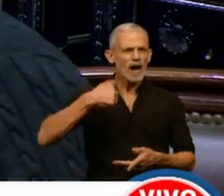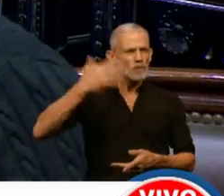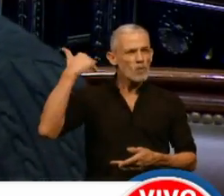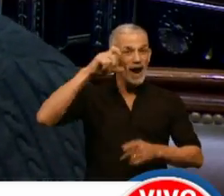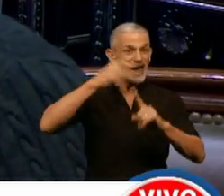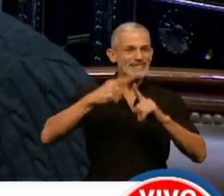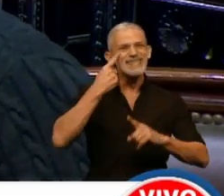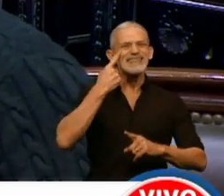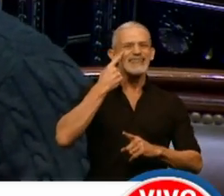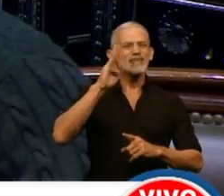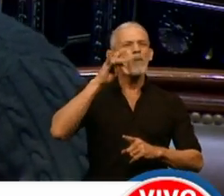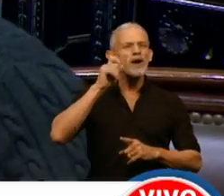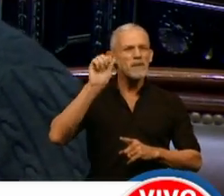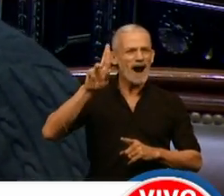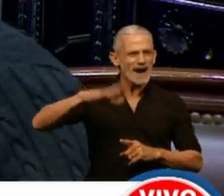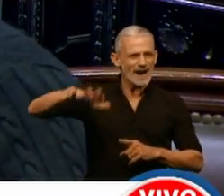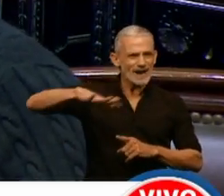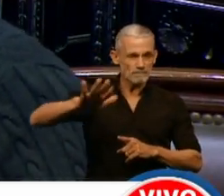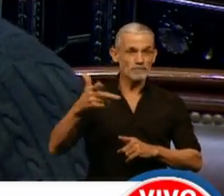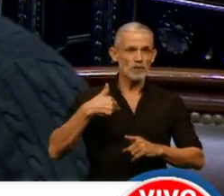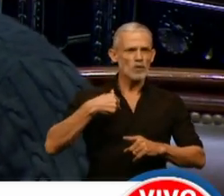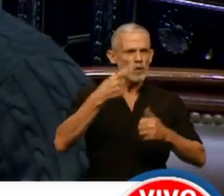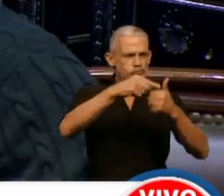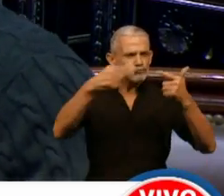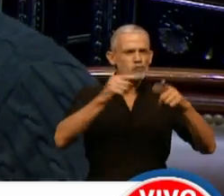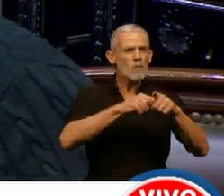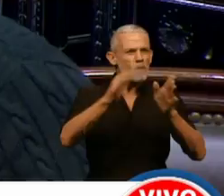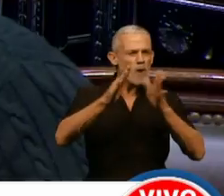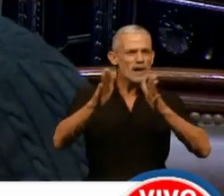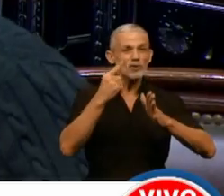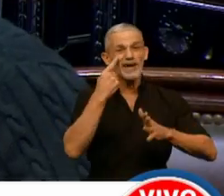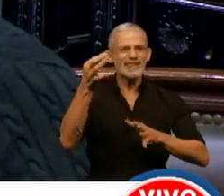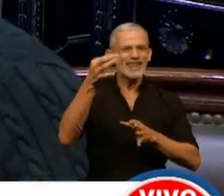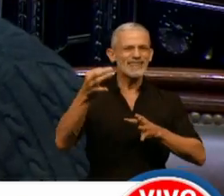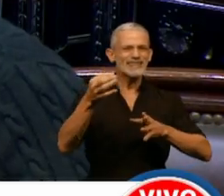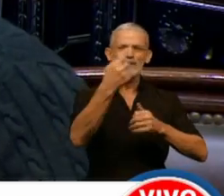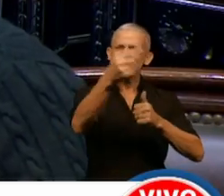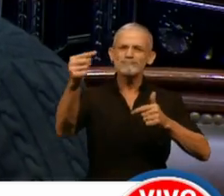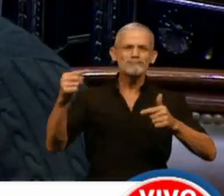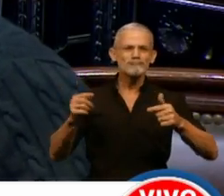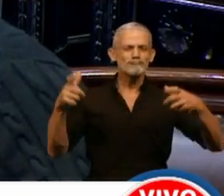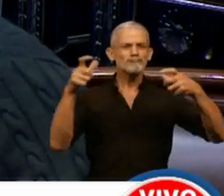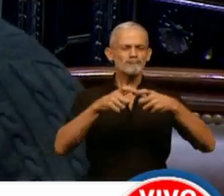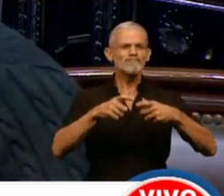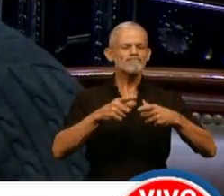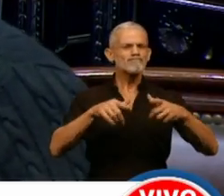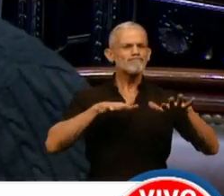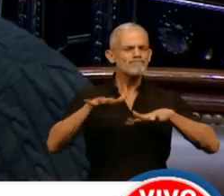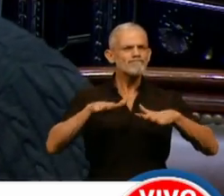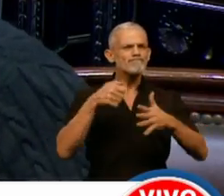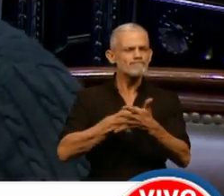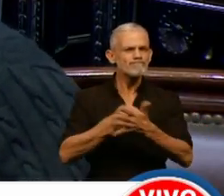intendente de bolívar en distintas oportunidades junto con otros intendentes la provincia de buenos aires- nos movilizábamos